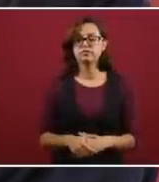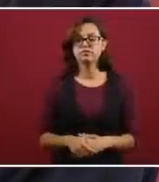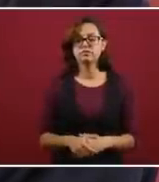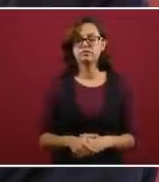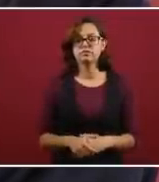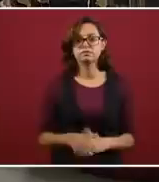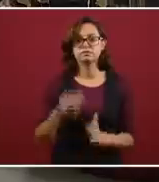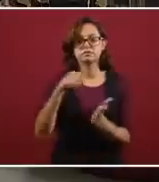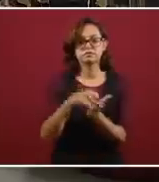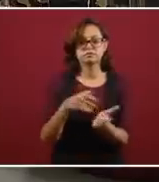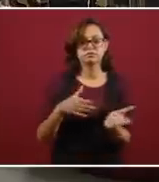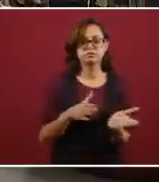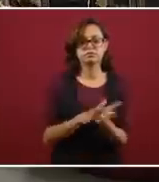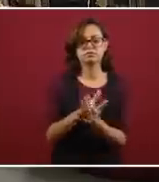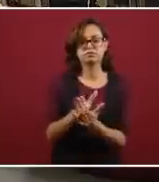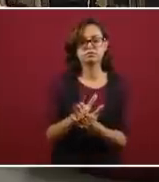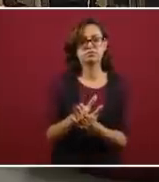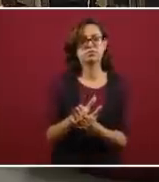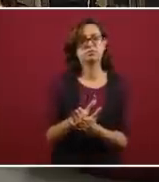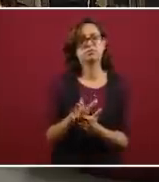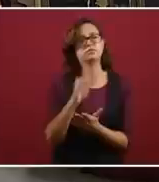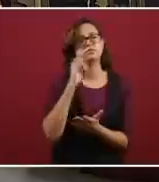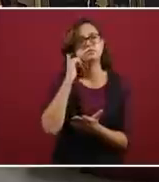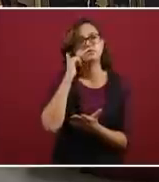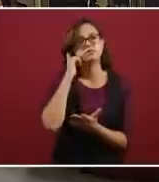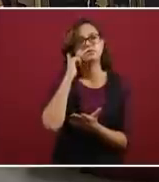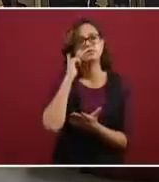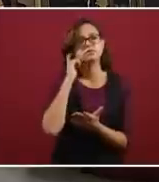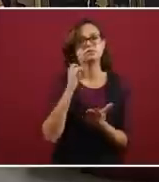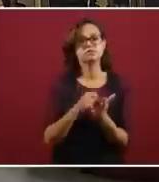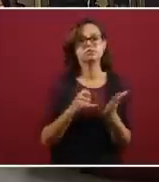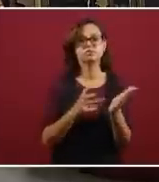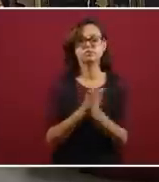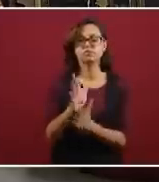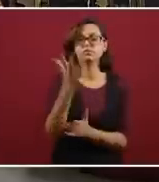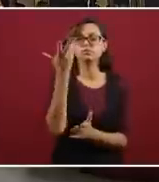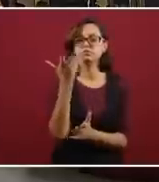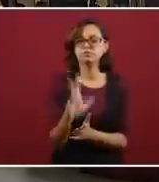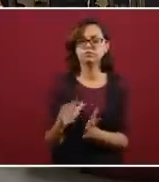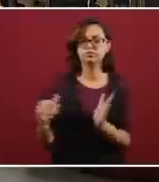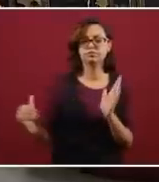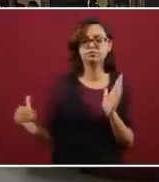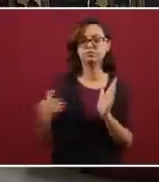hacer en una primera edición 10,000,